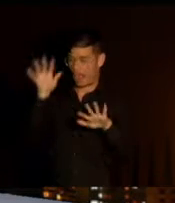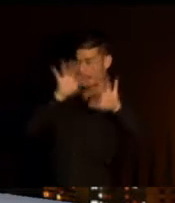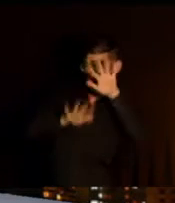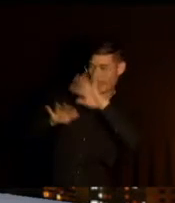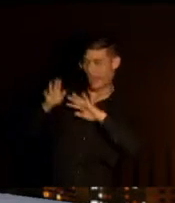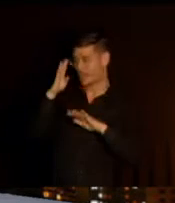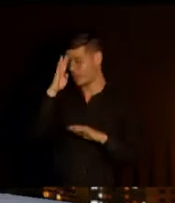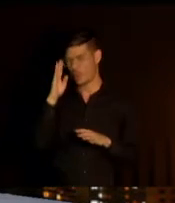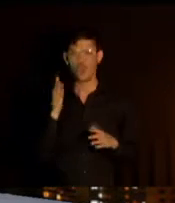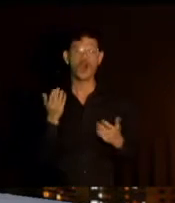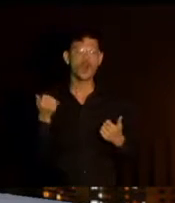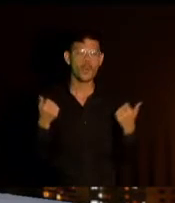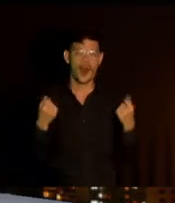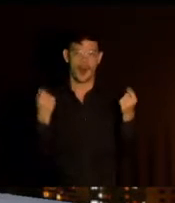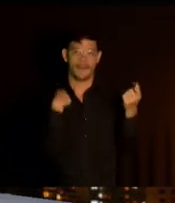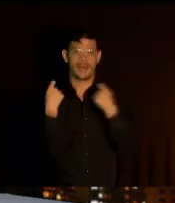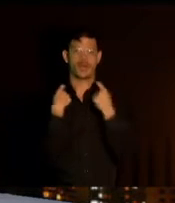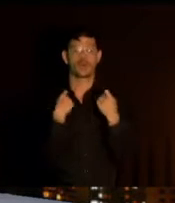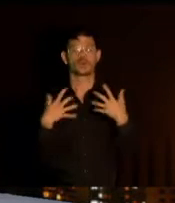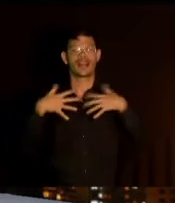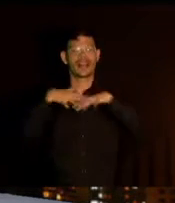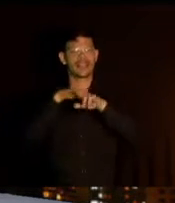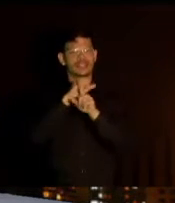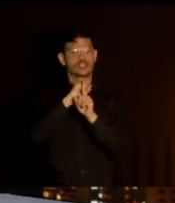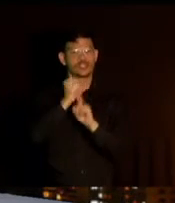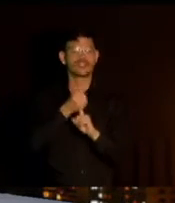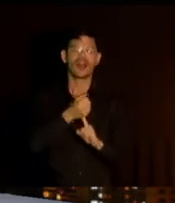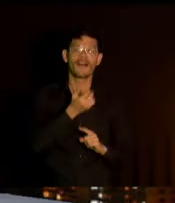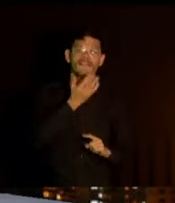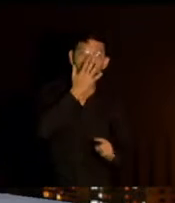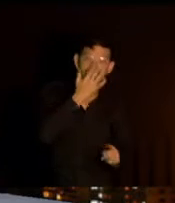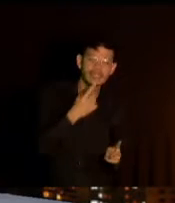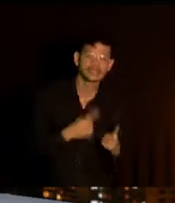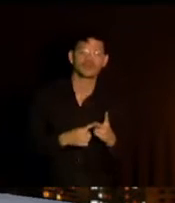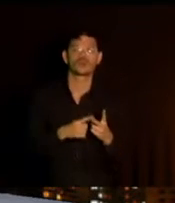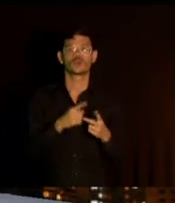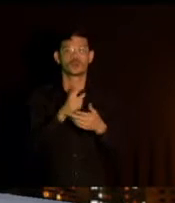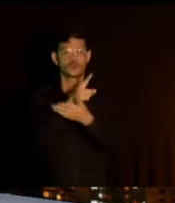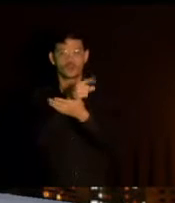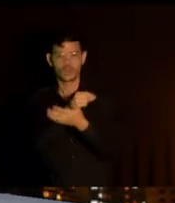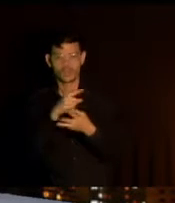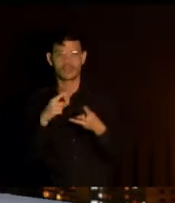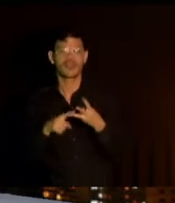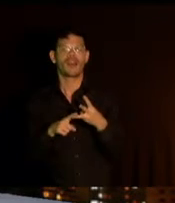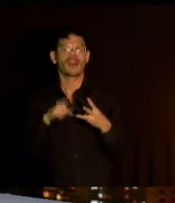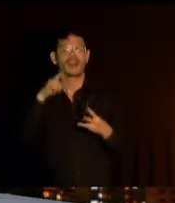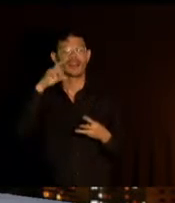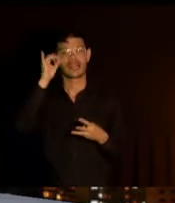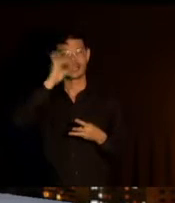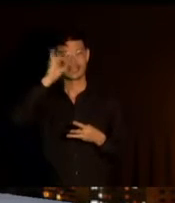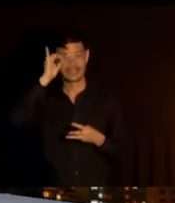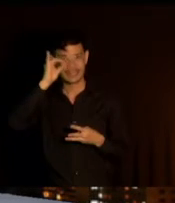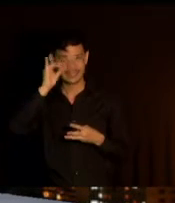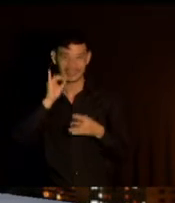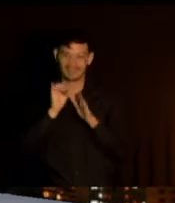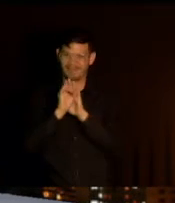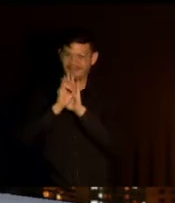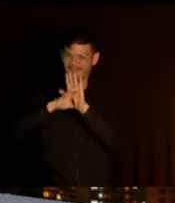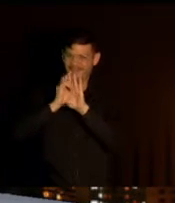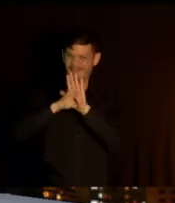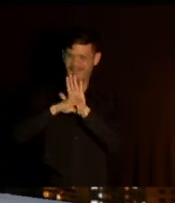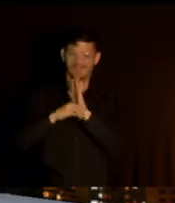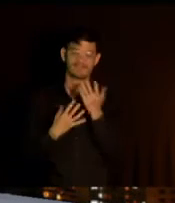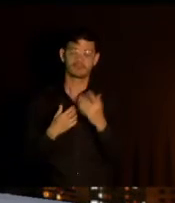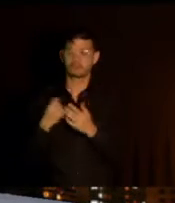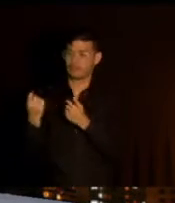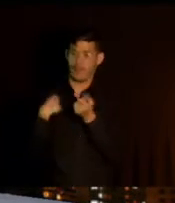las redes sociales, a través del Facebook, del Twitter, a través del Instagram, y una de estas, pues, son